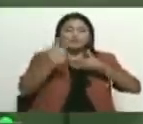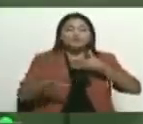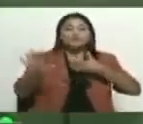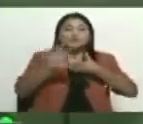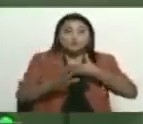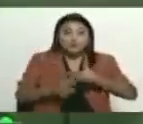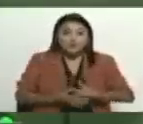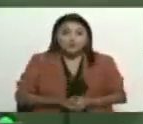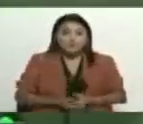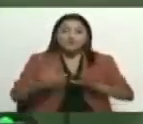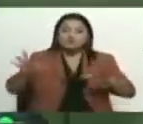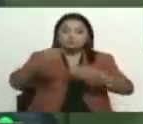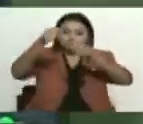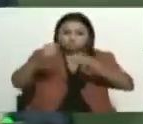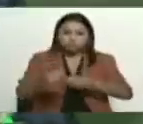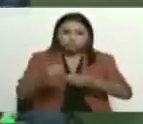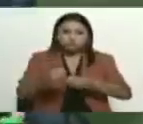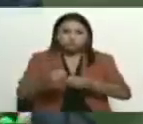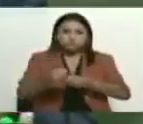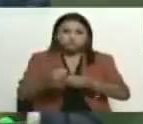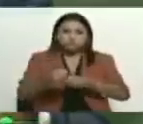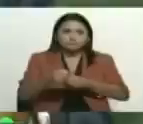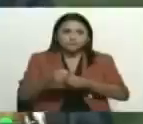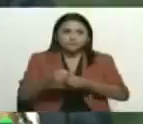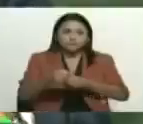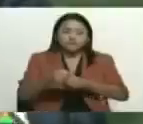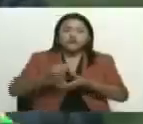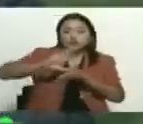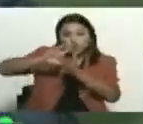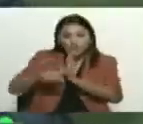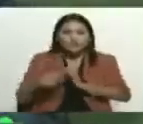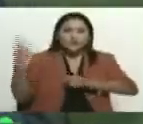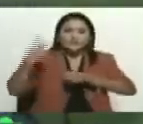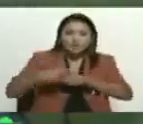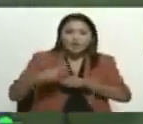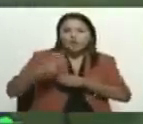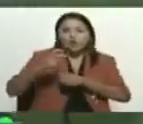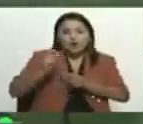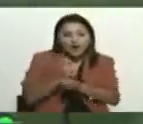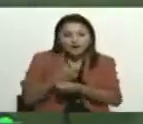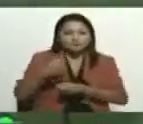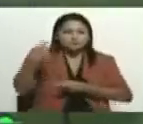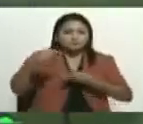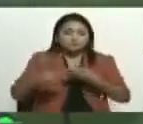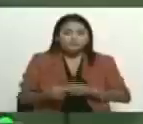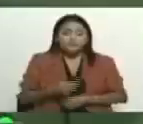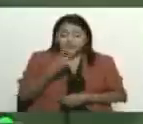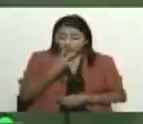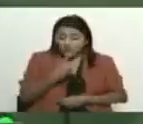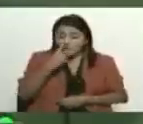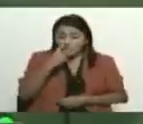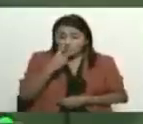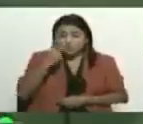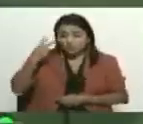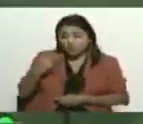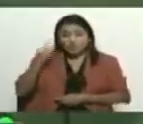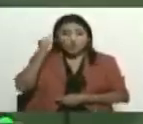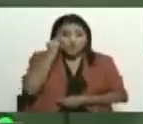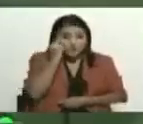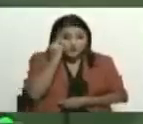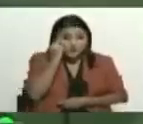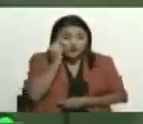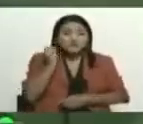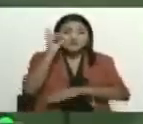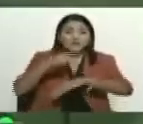y consolidar el despojo de nuestros recursos energéticos. Hace dos días, la Asamblea Nacional de